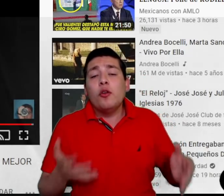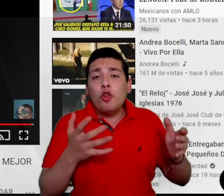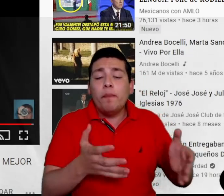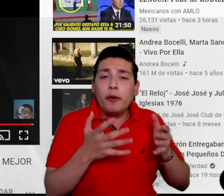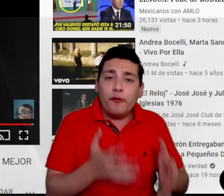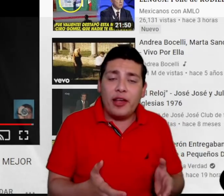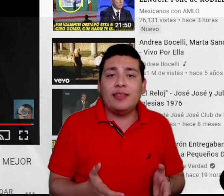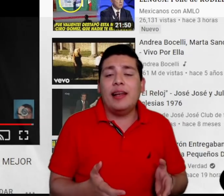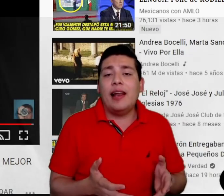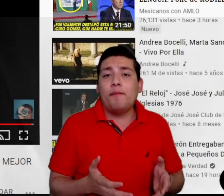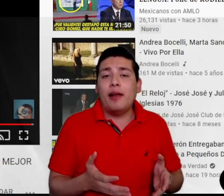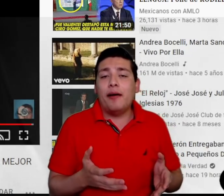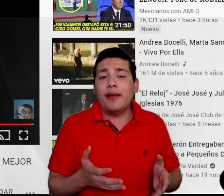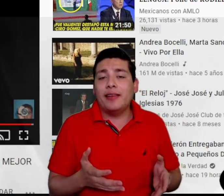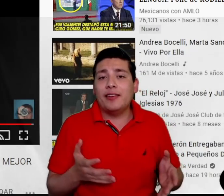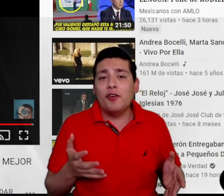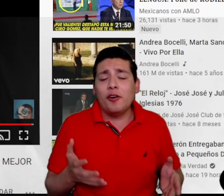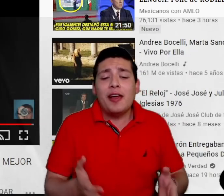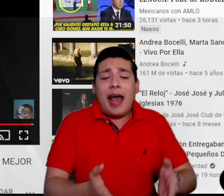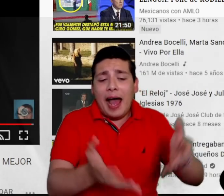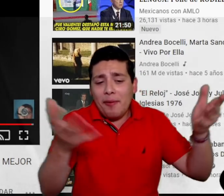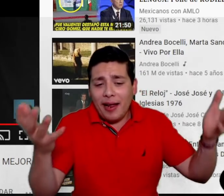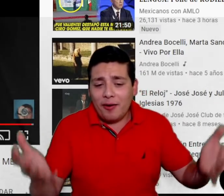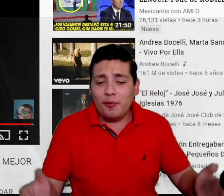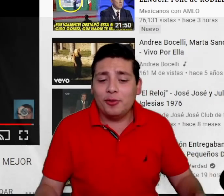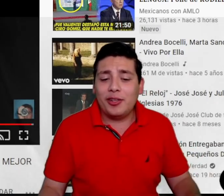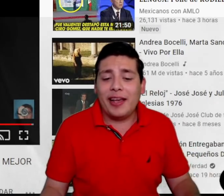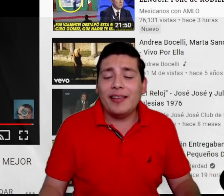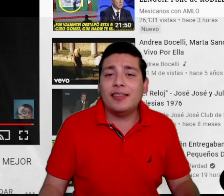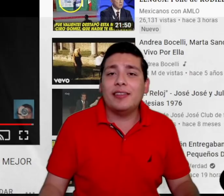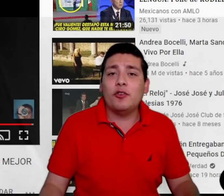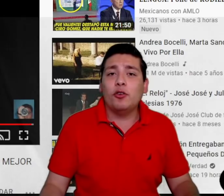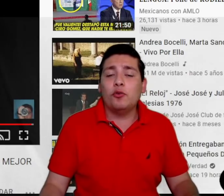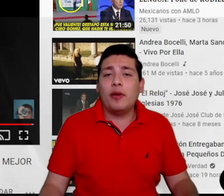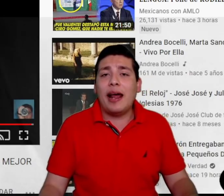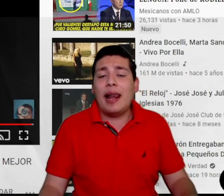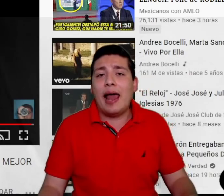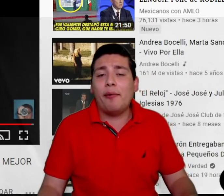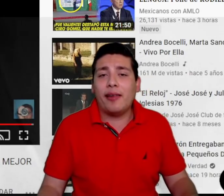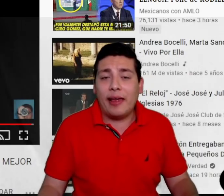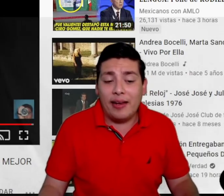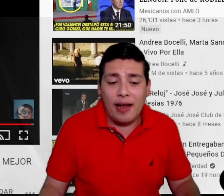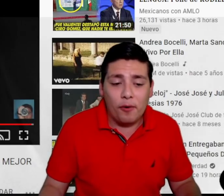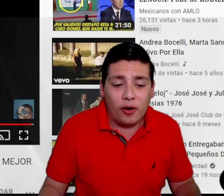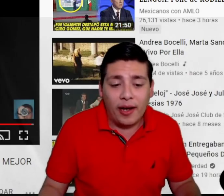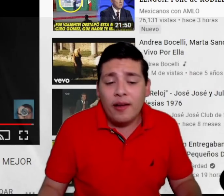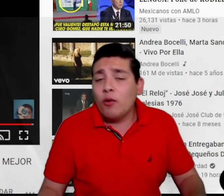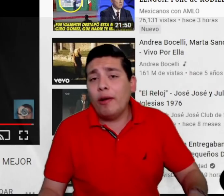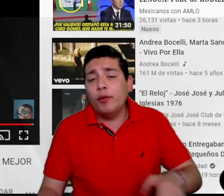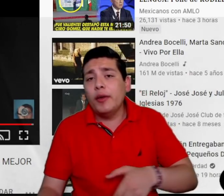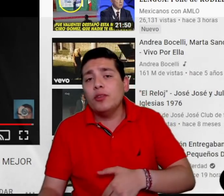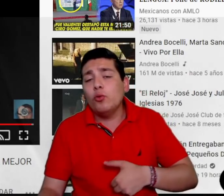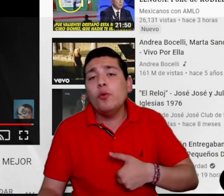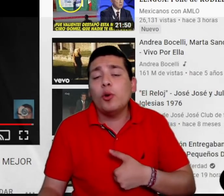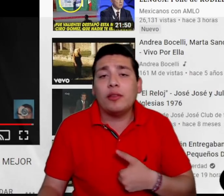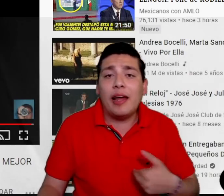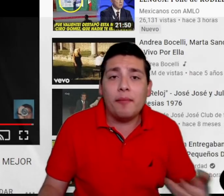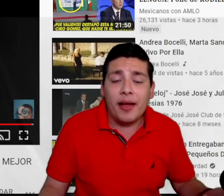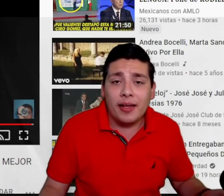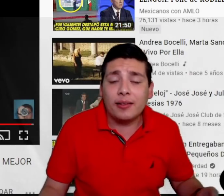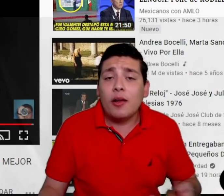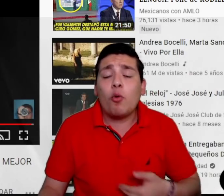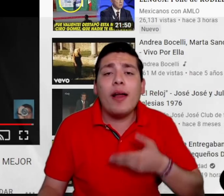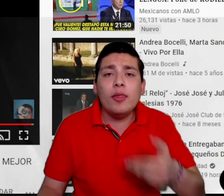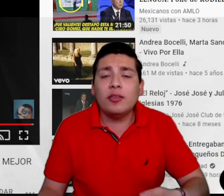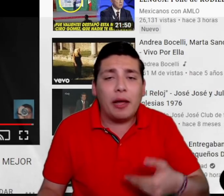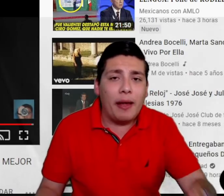todo no profesan la palabra del señor. Habla como si este señor tuviera la verdad en la boca cuando es un mortal